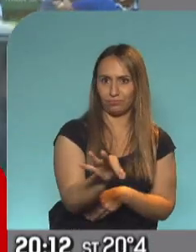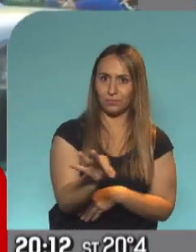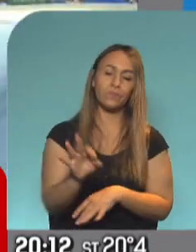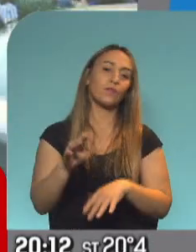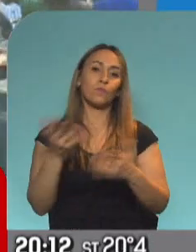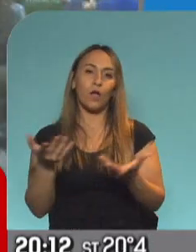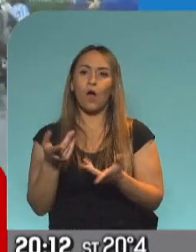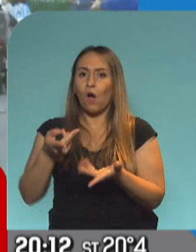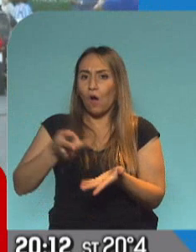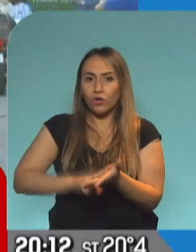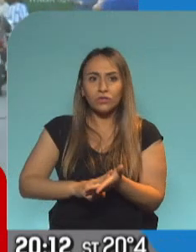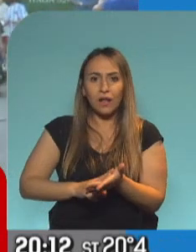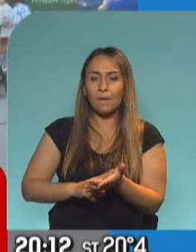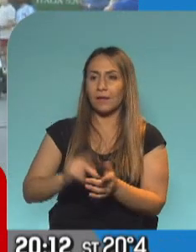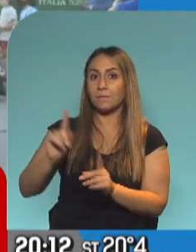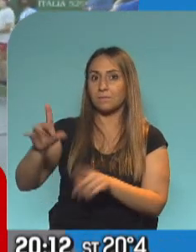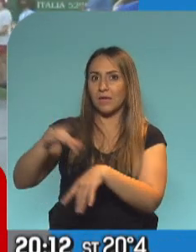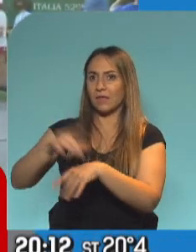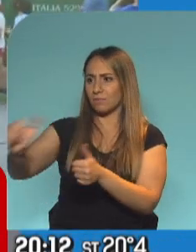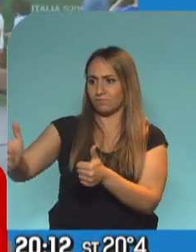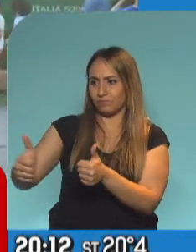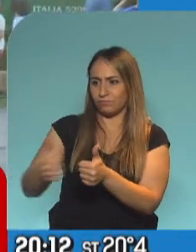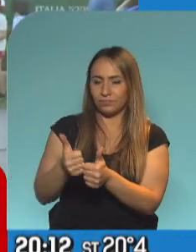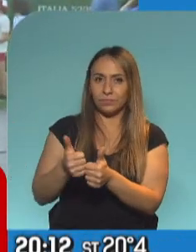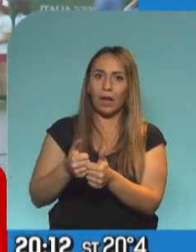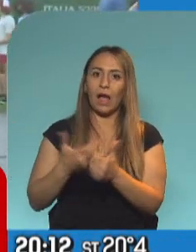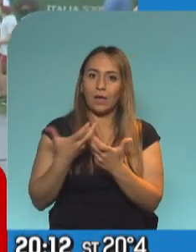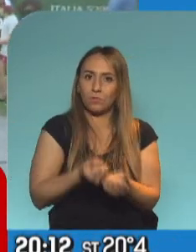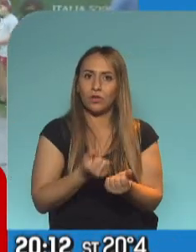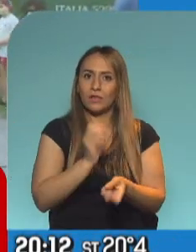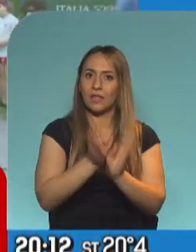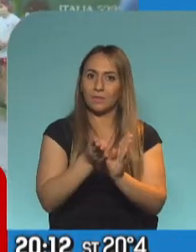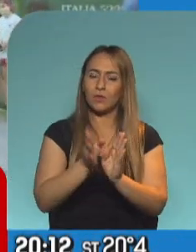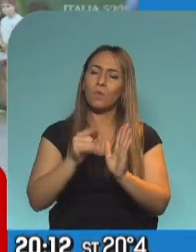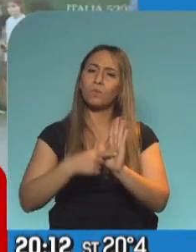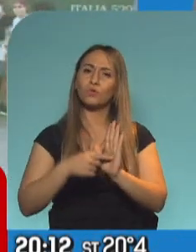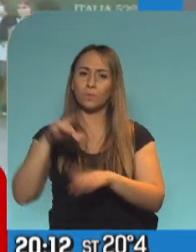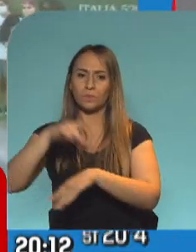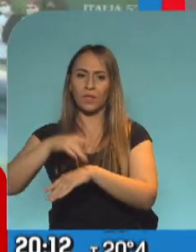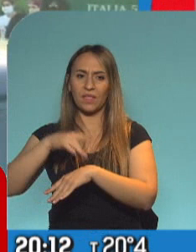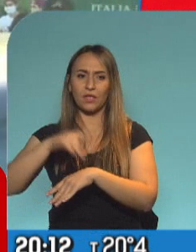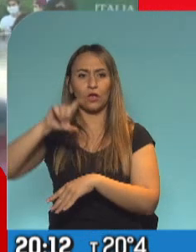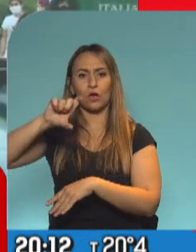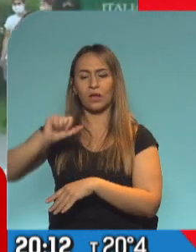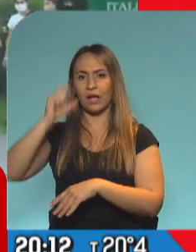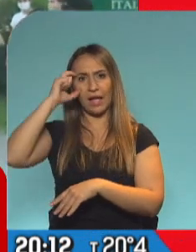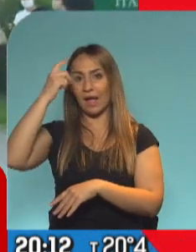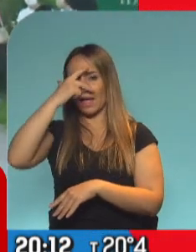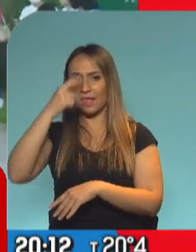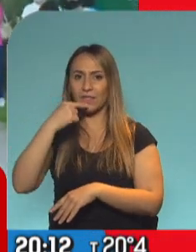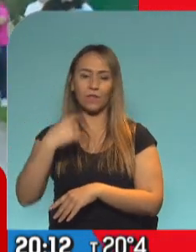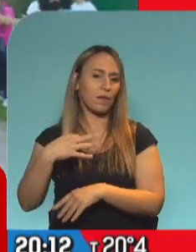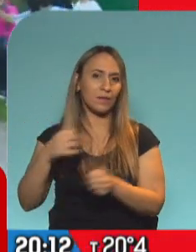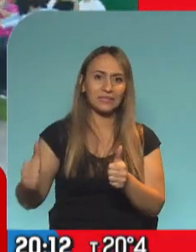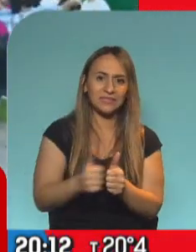que otra vez vuelva a estar cerca del tratamiento de manera que habló que justamente de lo que viene de que hay que tenerlo cerca mira qué cerca